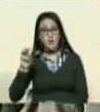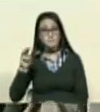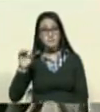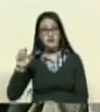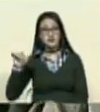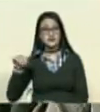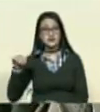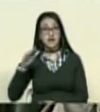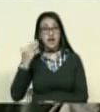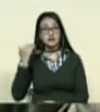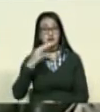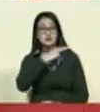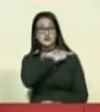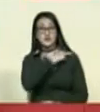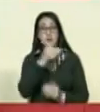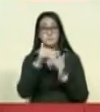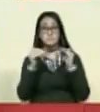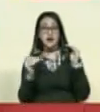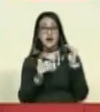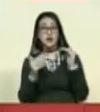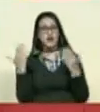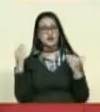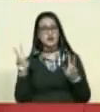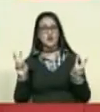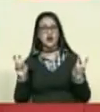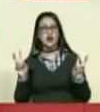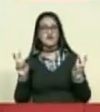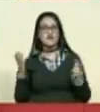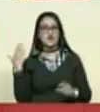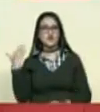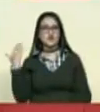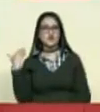eras mayor. Nuevo, pues.